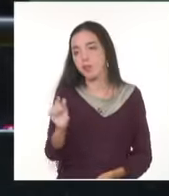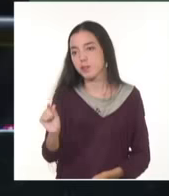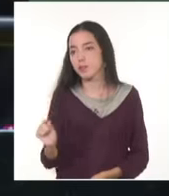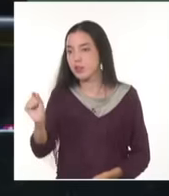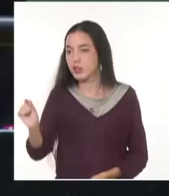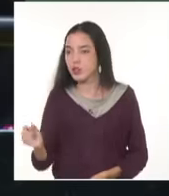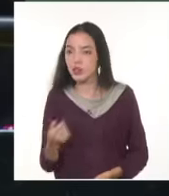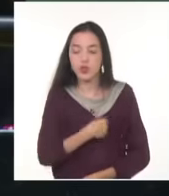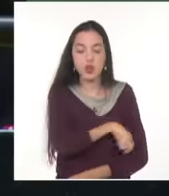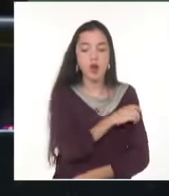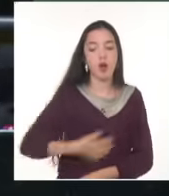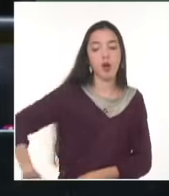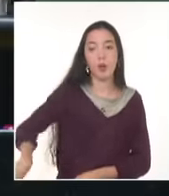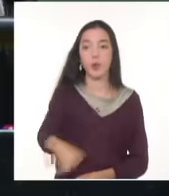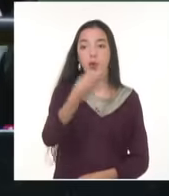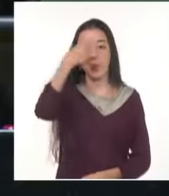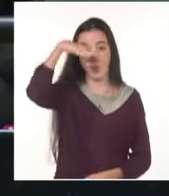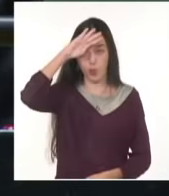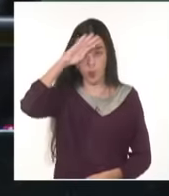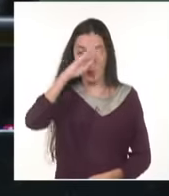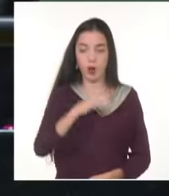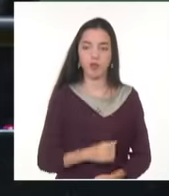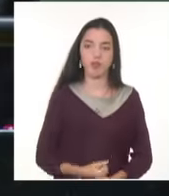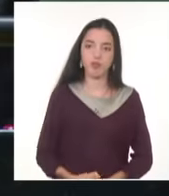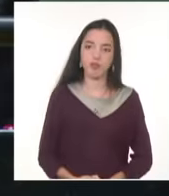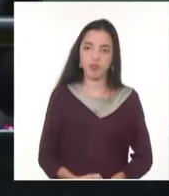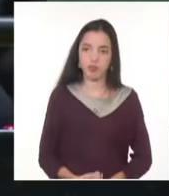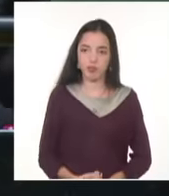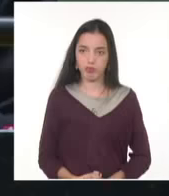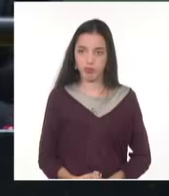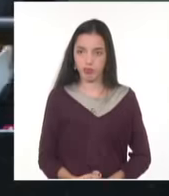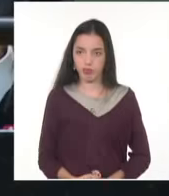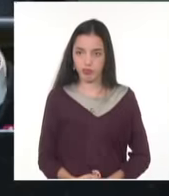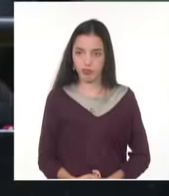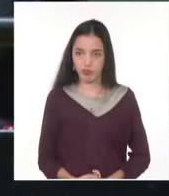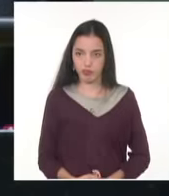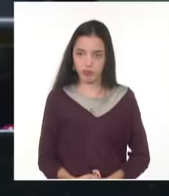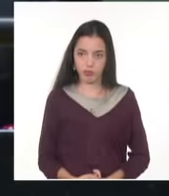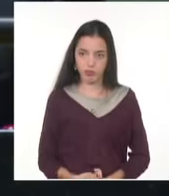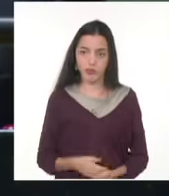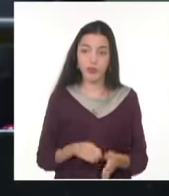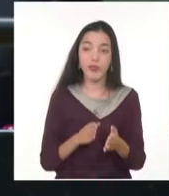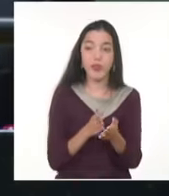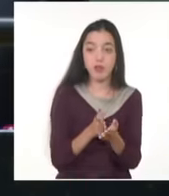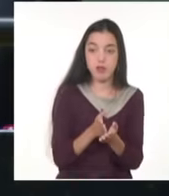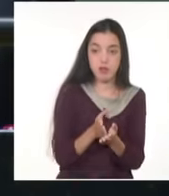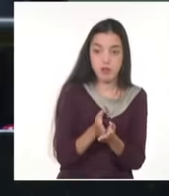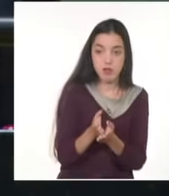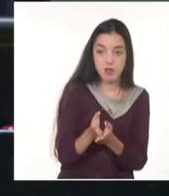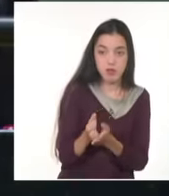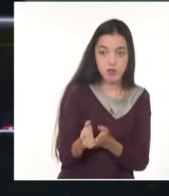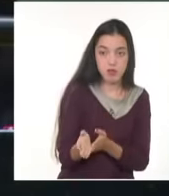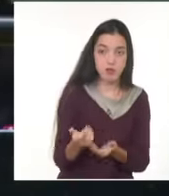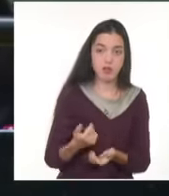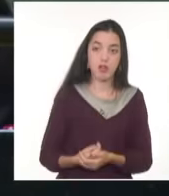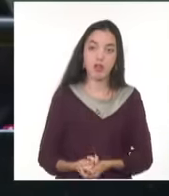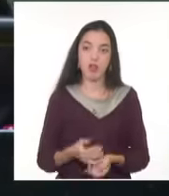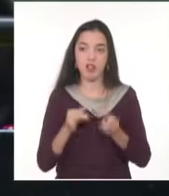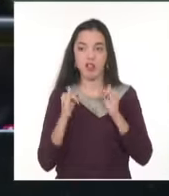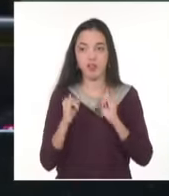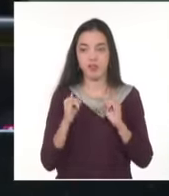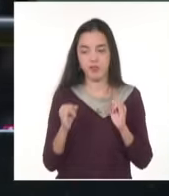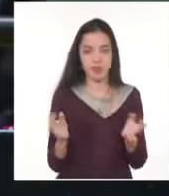y cubanos. Se acompaña de la más feroz campaña de desinformación y